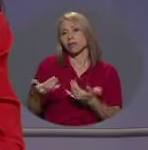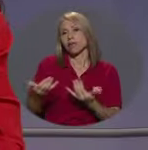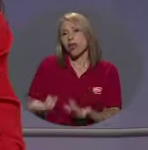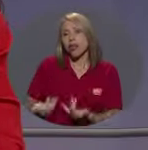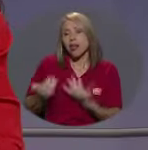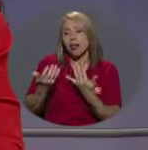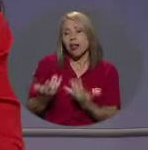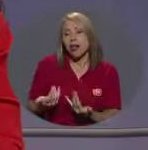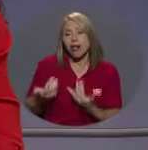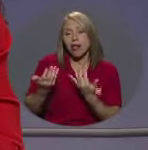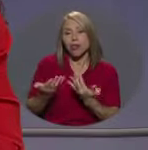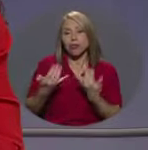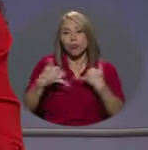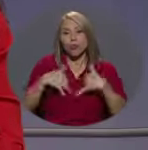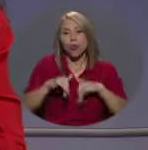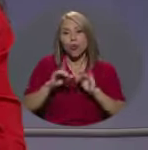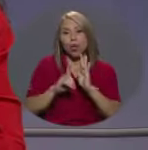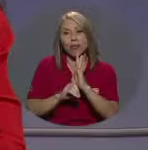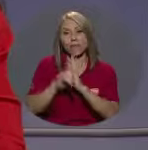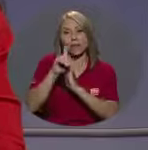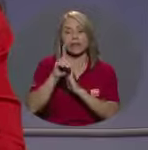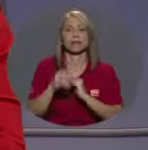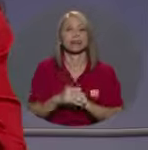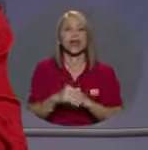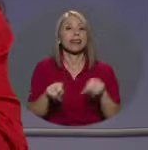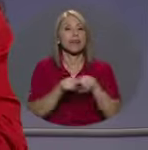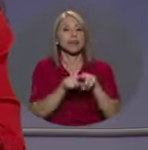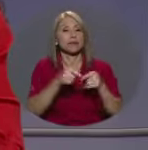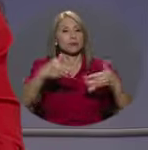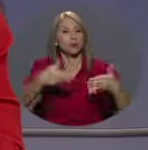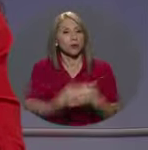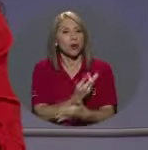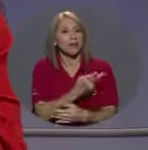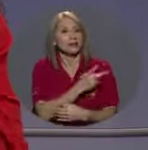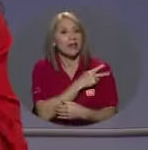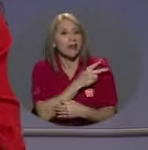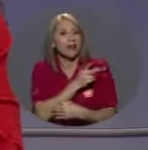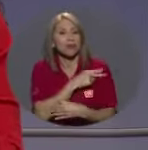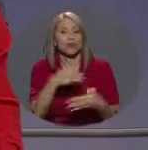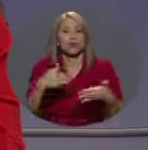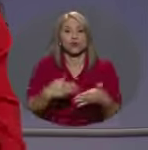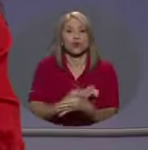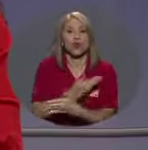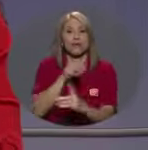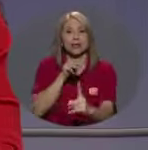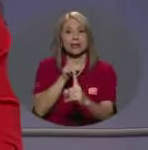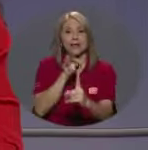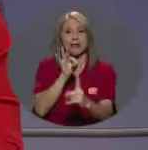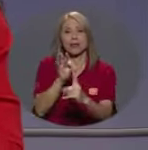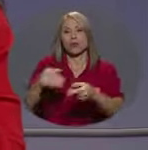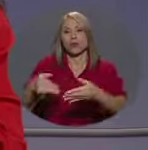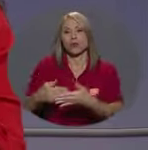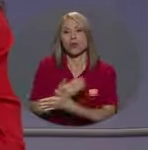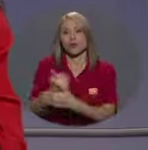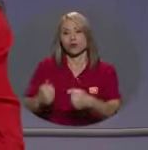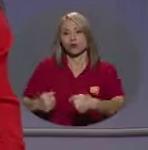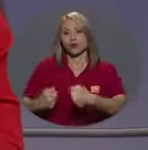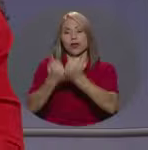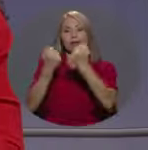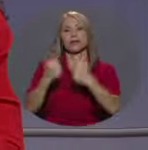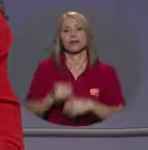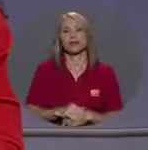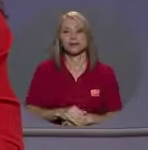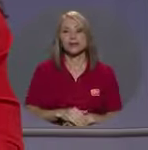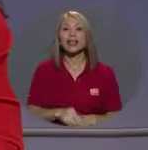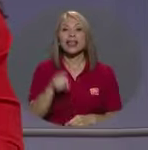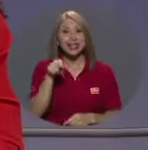todavía en desarrollo. Tenemos nuevas jefaturas, nuevas metas, nuevos retos, y esto